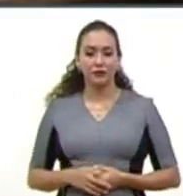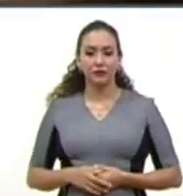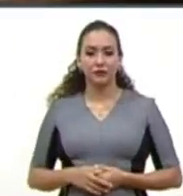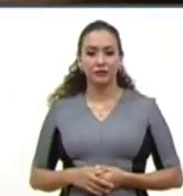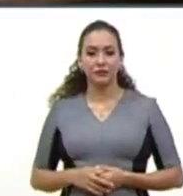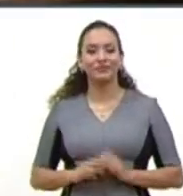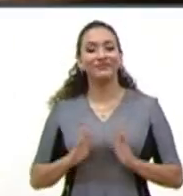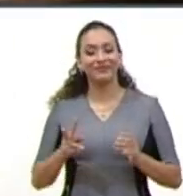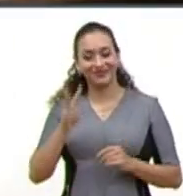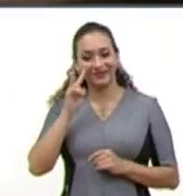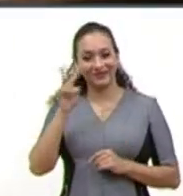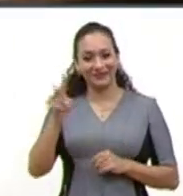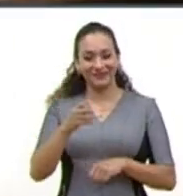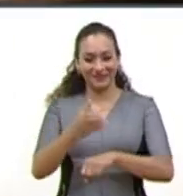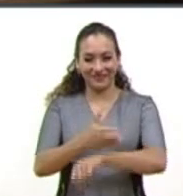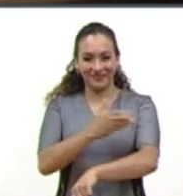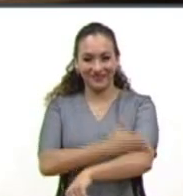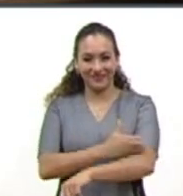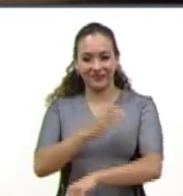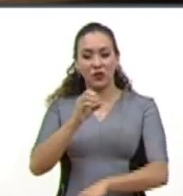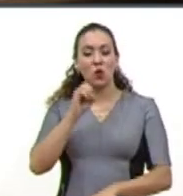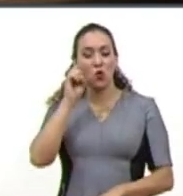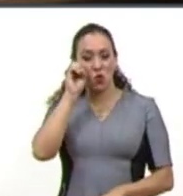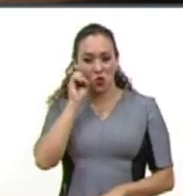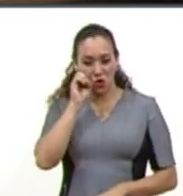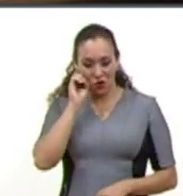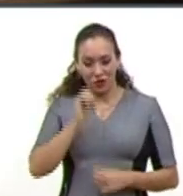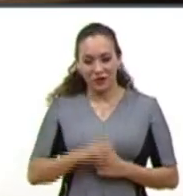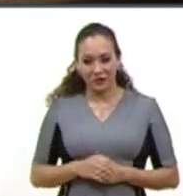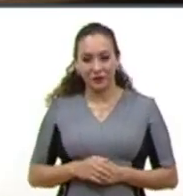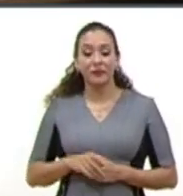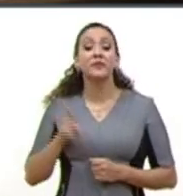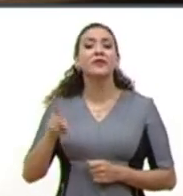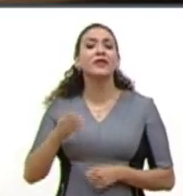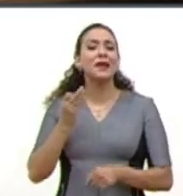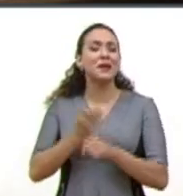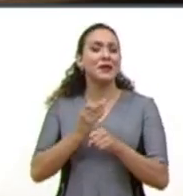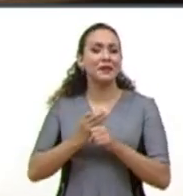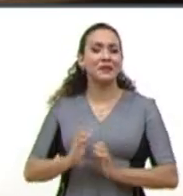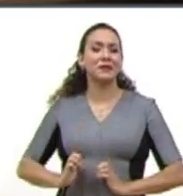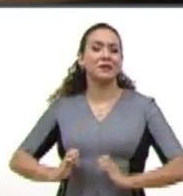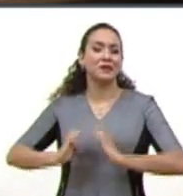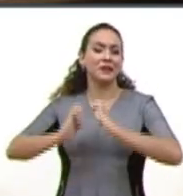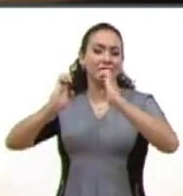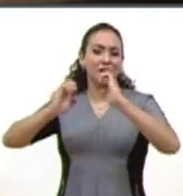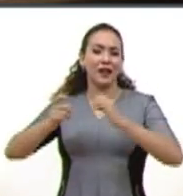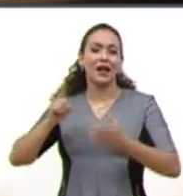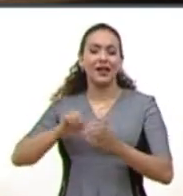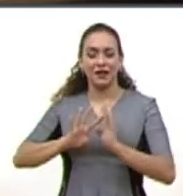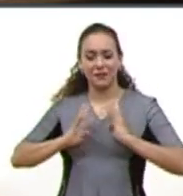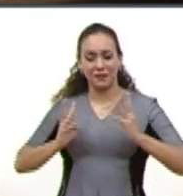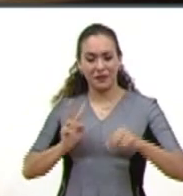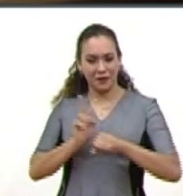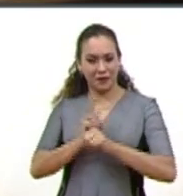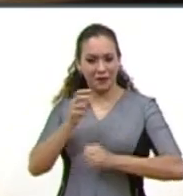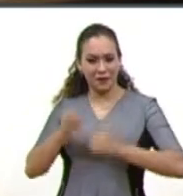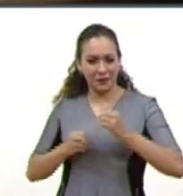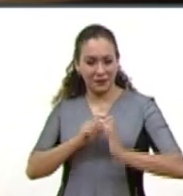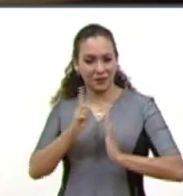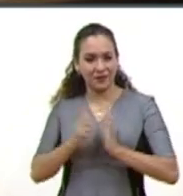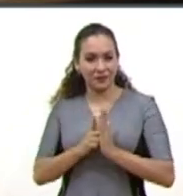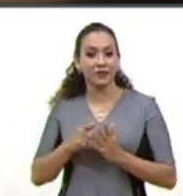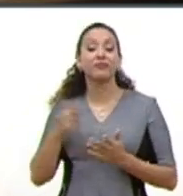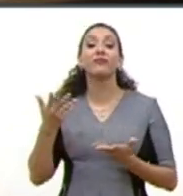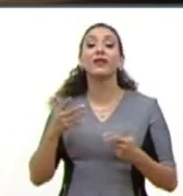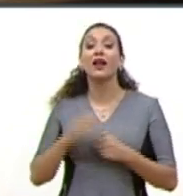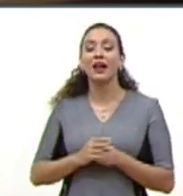Ahora nos enlazamos con mi compañero Óscar González, quien se encuentra en las instalaciones del Consejo de la Judicatura Federal, en donde se llevó a